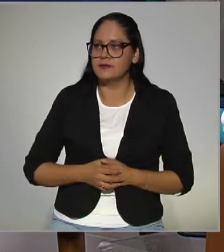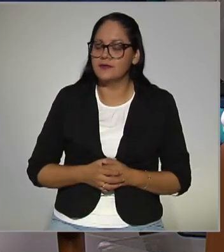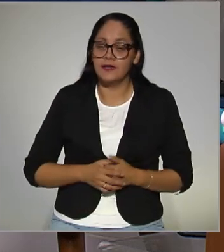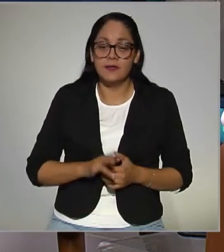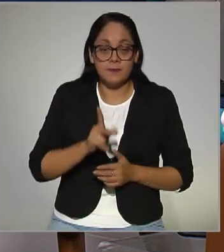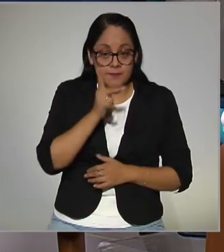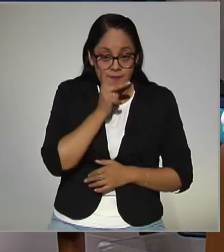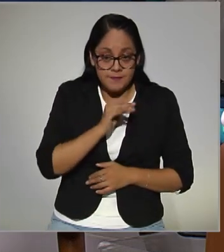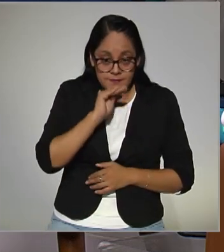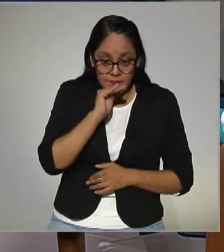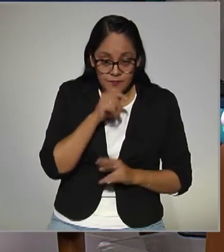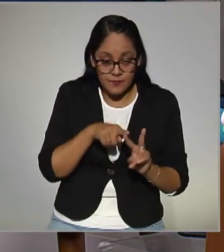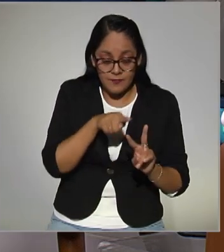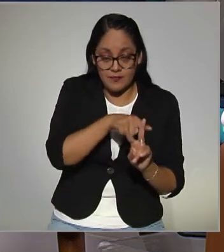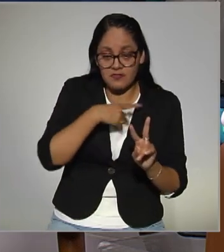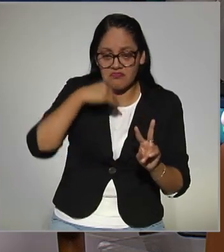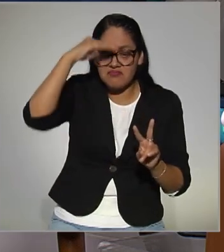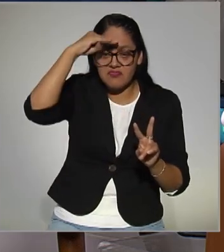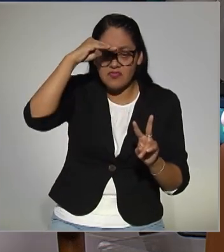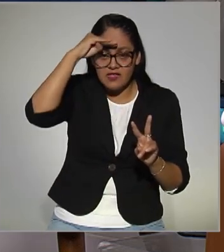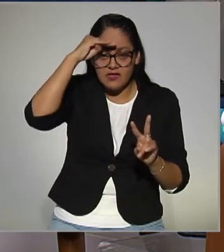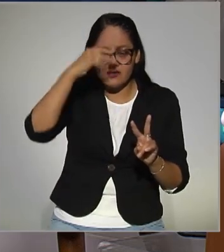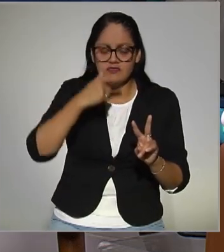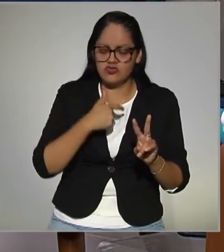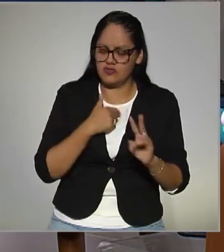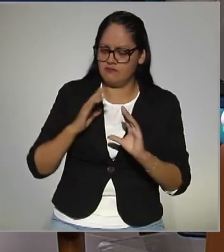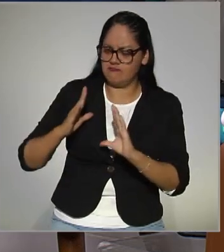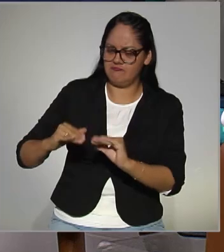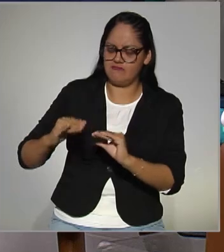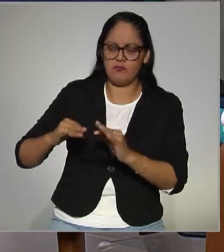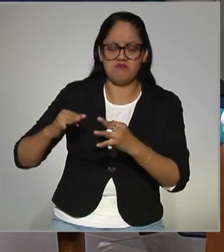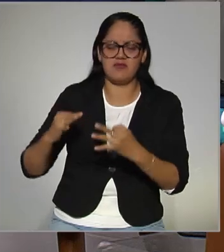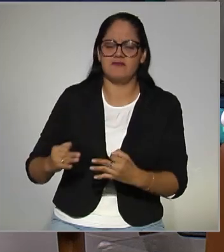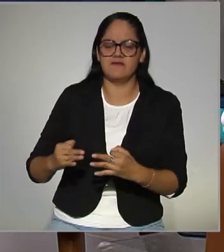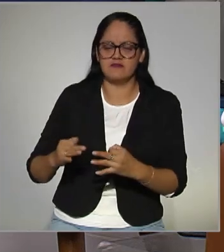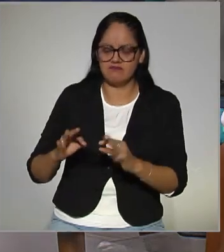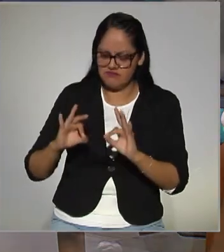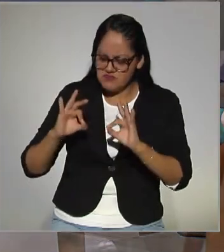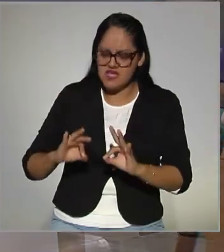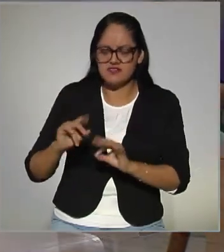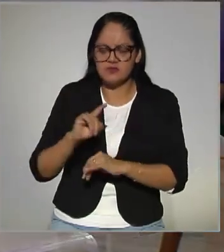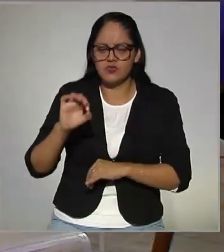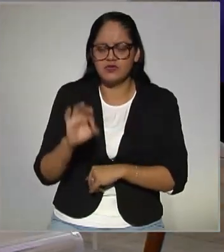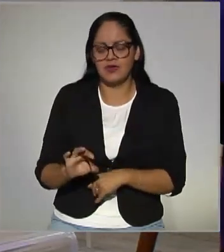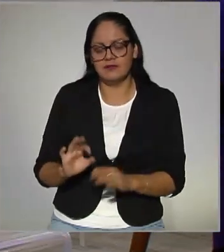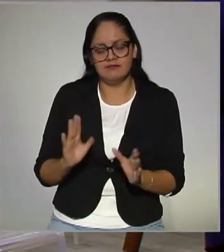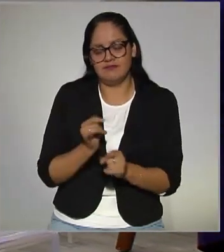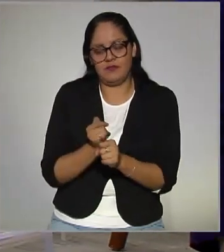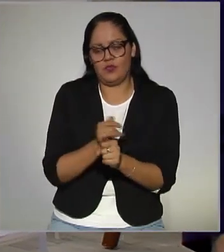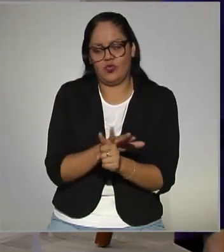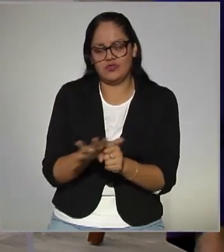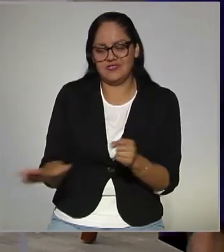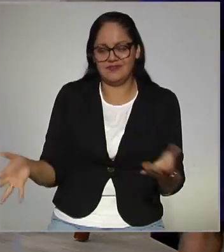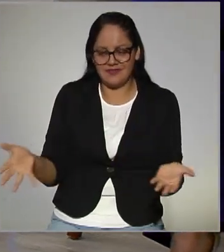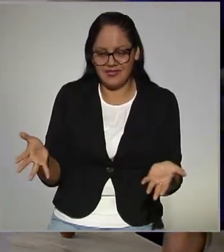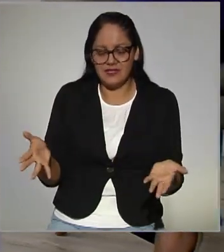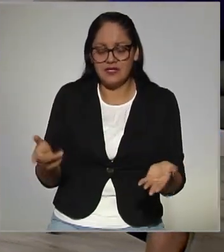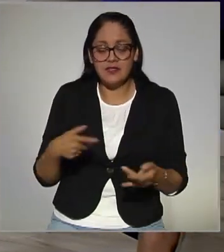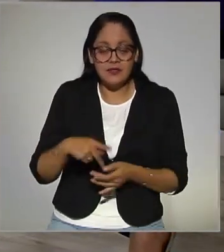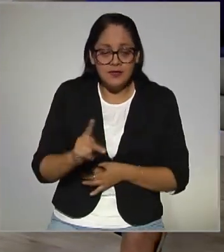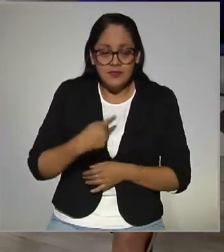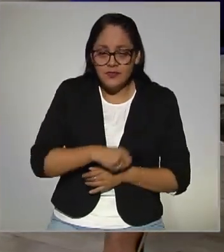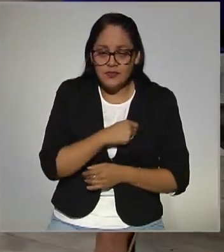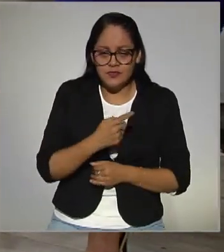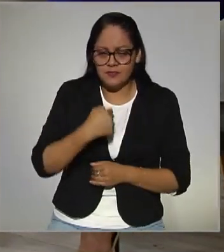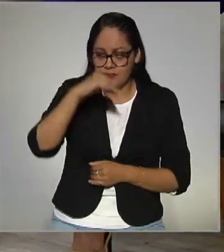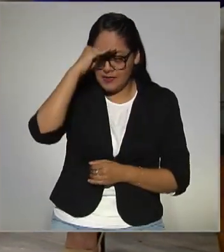los papás que piensen que van a tener una crianza perfecta a los hijos es imposible. Pero lo que sí podemos hacer es no